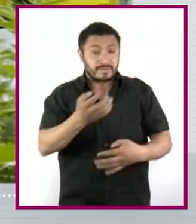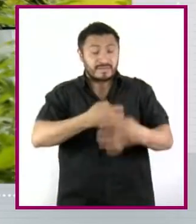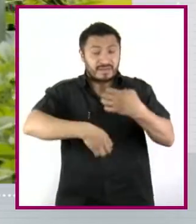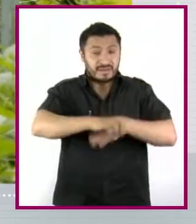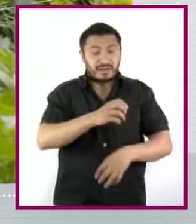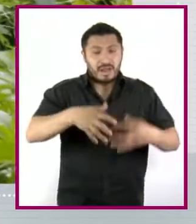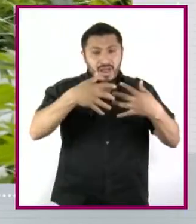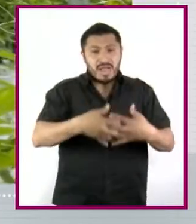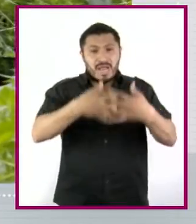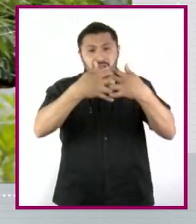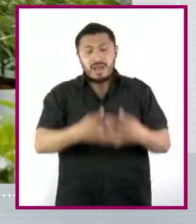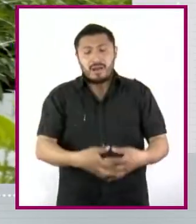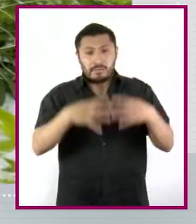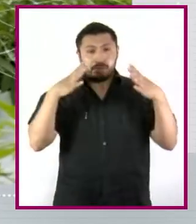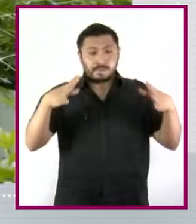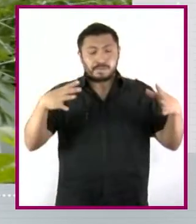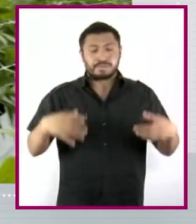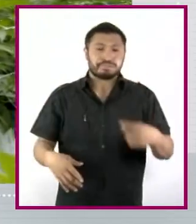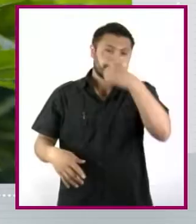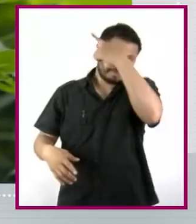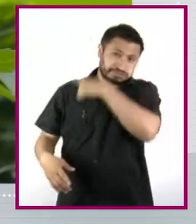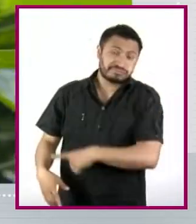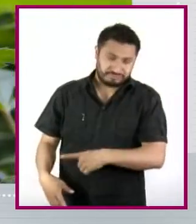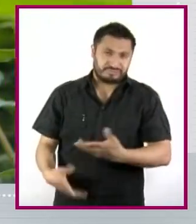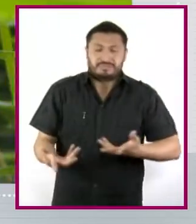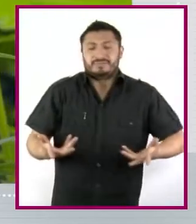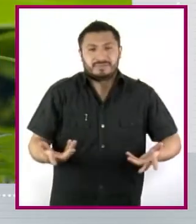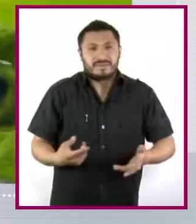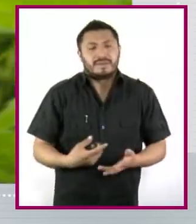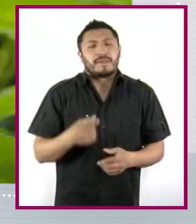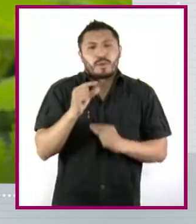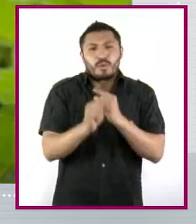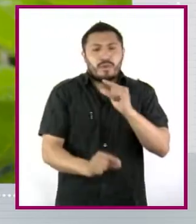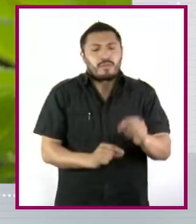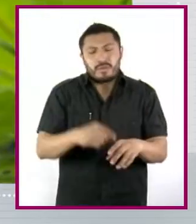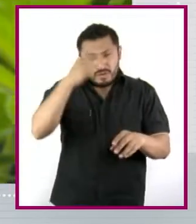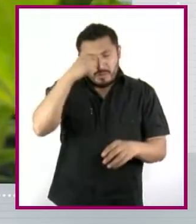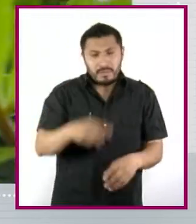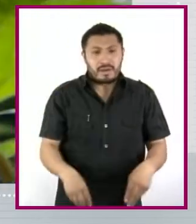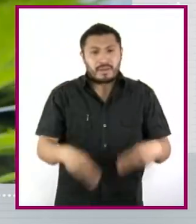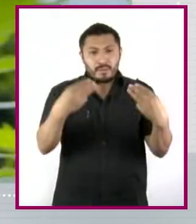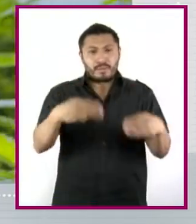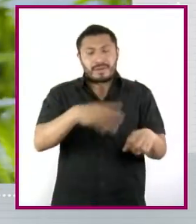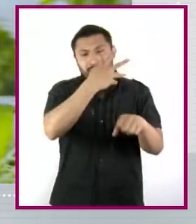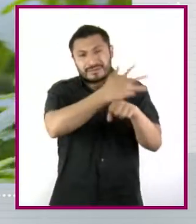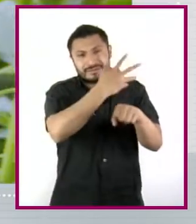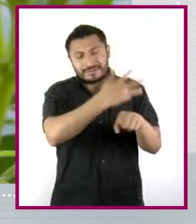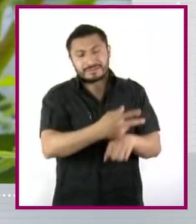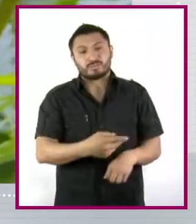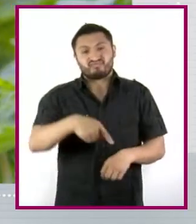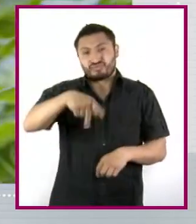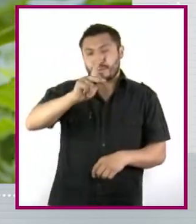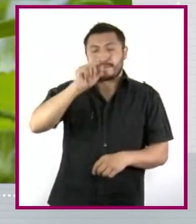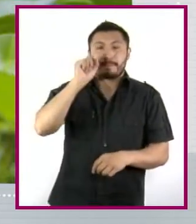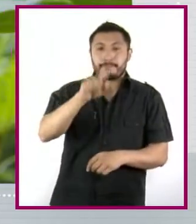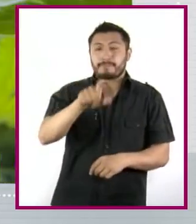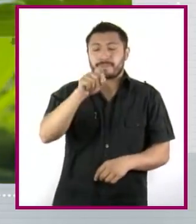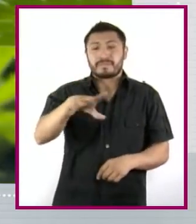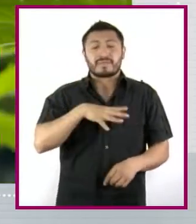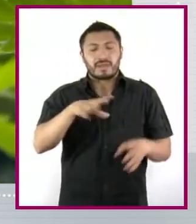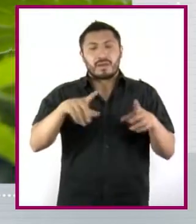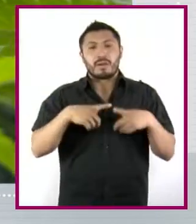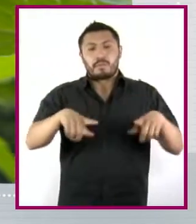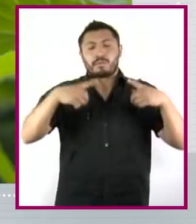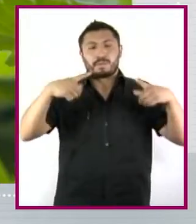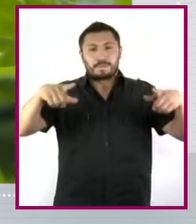maquinarias, agroindustriales grandes que van produciendo para el mercado norteamericano, pero también vemos que crece toda